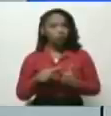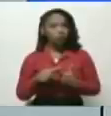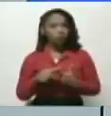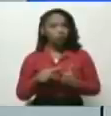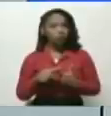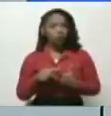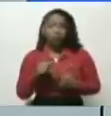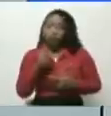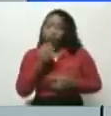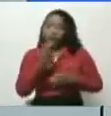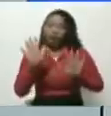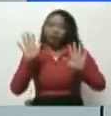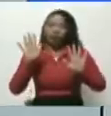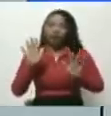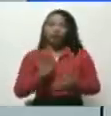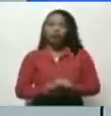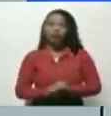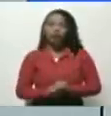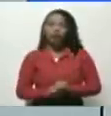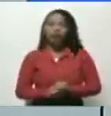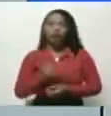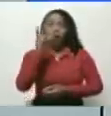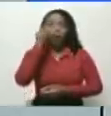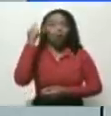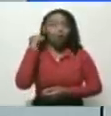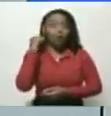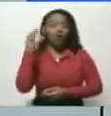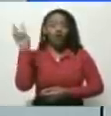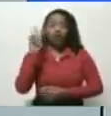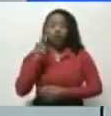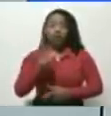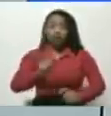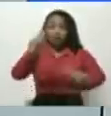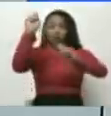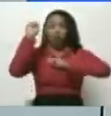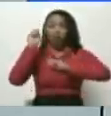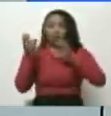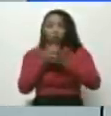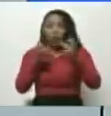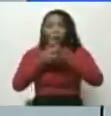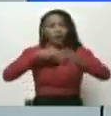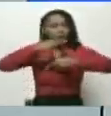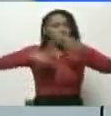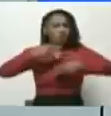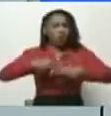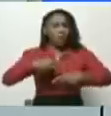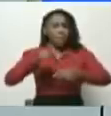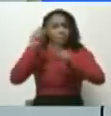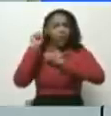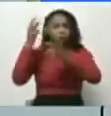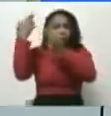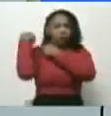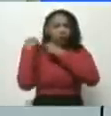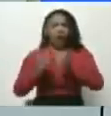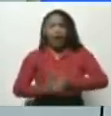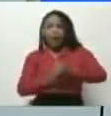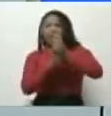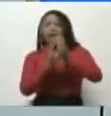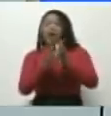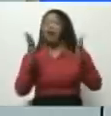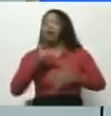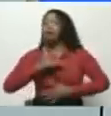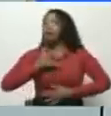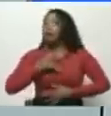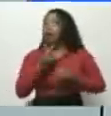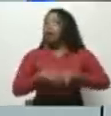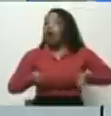noveno, las y los socialistas de Venezuela asumimos una militancia revolucionaria guiada por grandes sentimientos